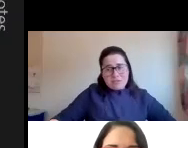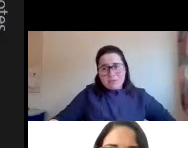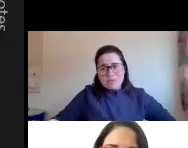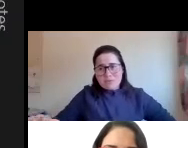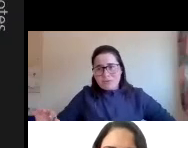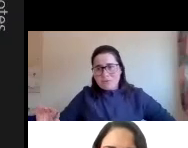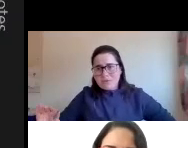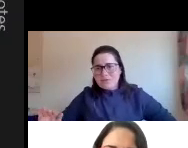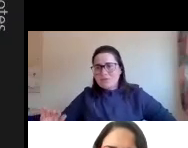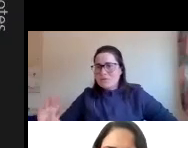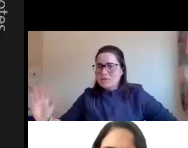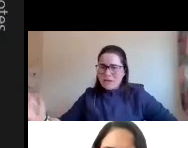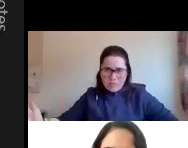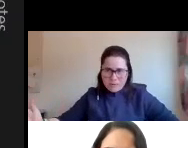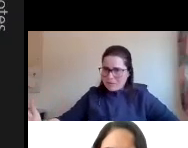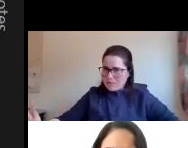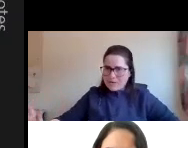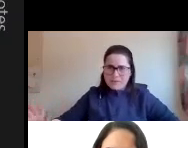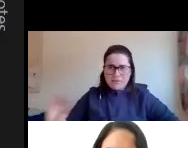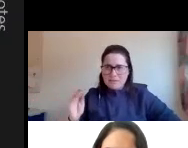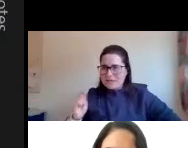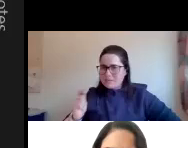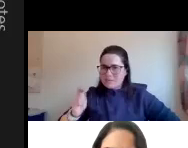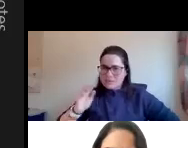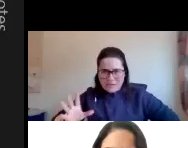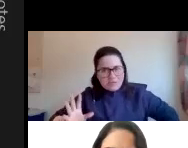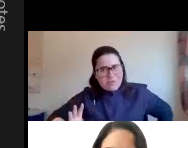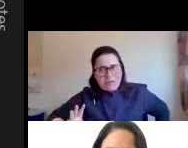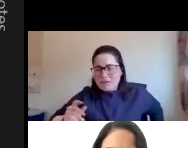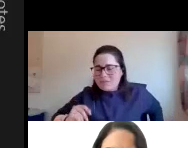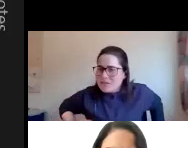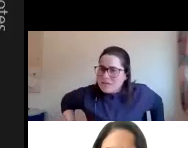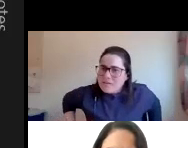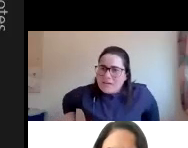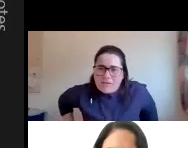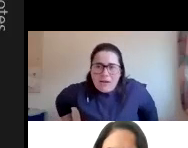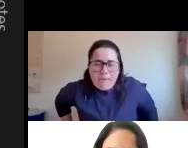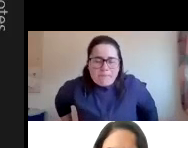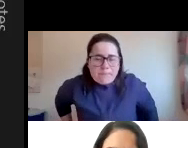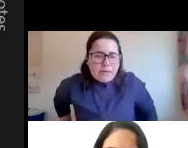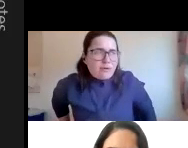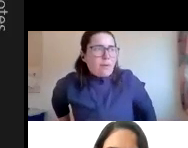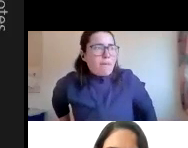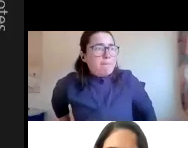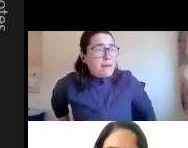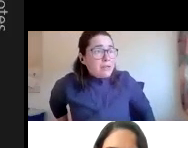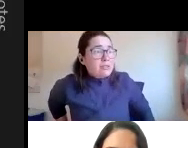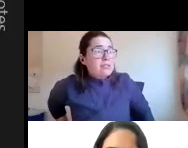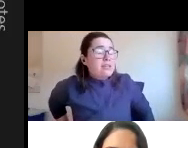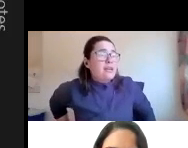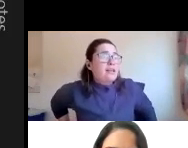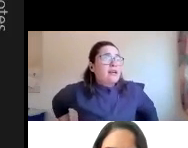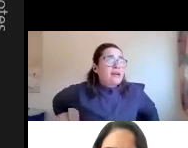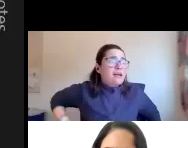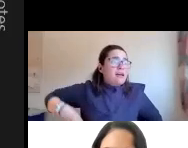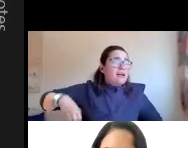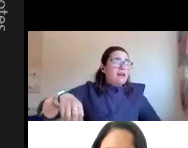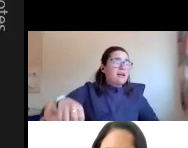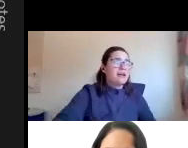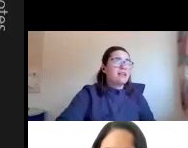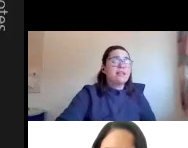nosotros hicimos un sondeo, porque no logramos hacer un censo ni logramos identificar bien, pero menos del